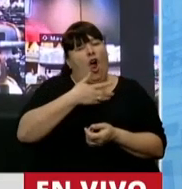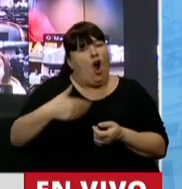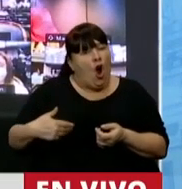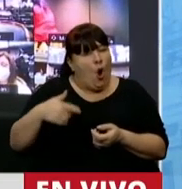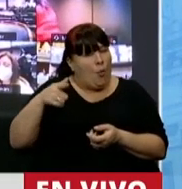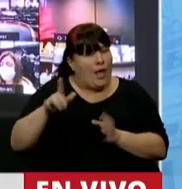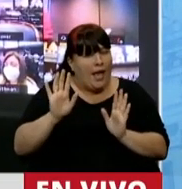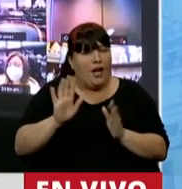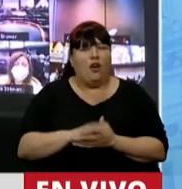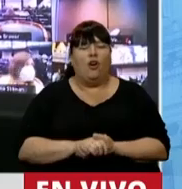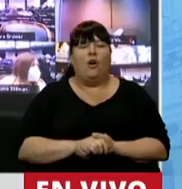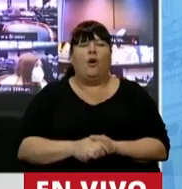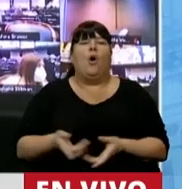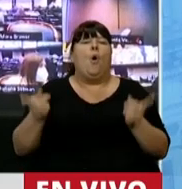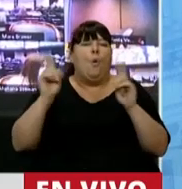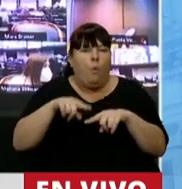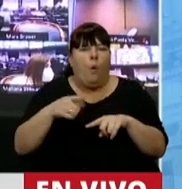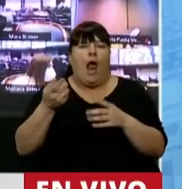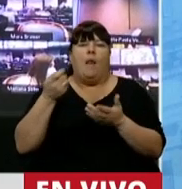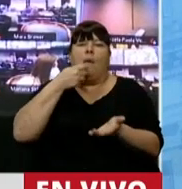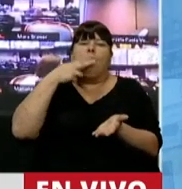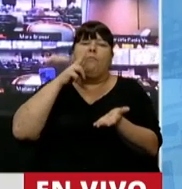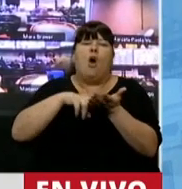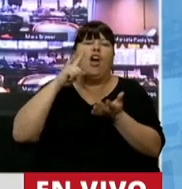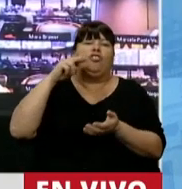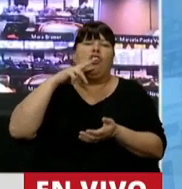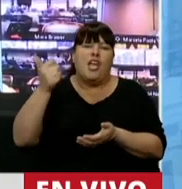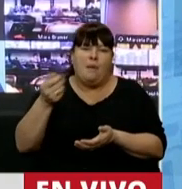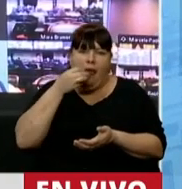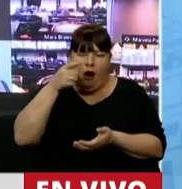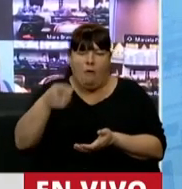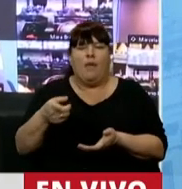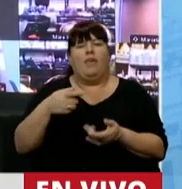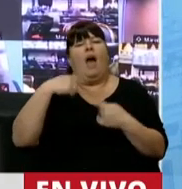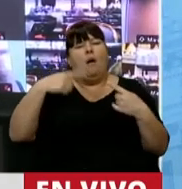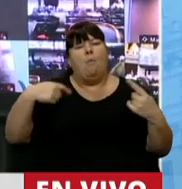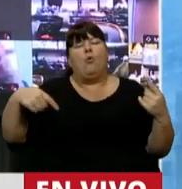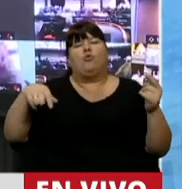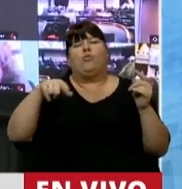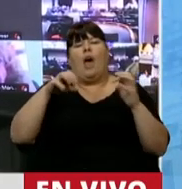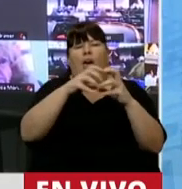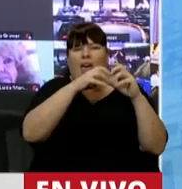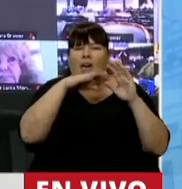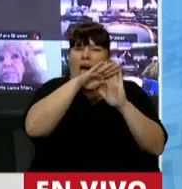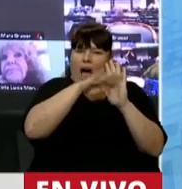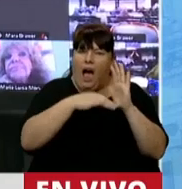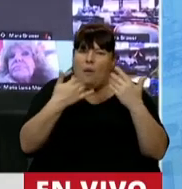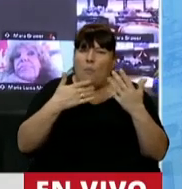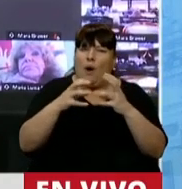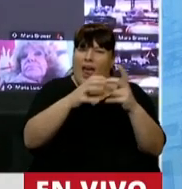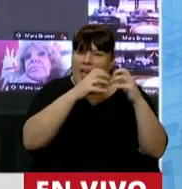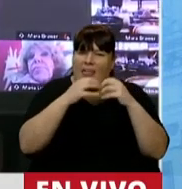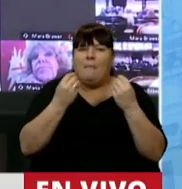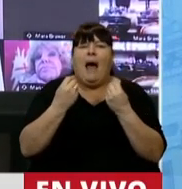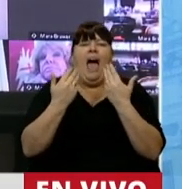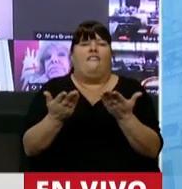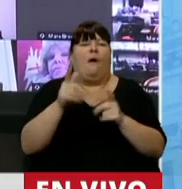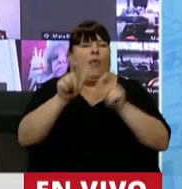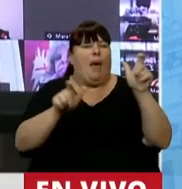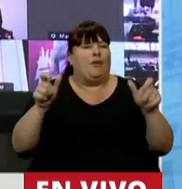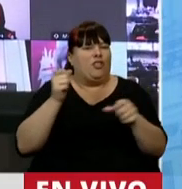cabe aclarar, los volvió a impulsar. Tantas medidas más que podríamos estar debatiendo, realizadas a favor de